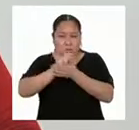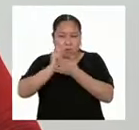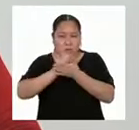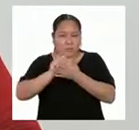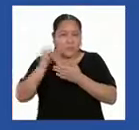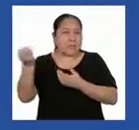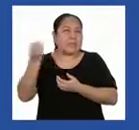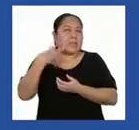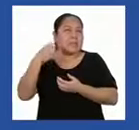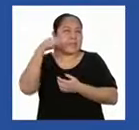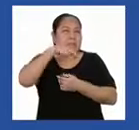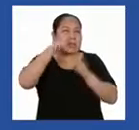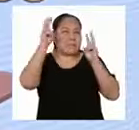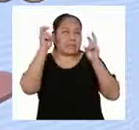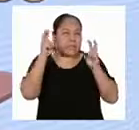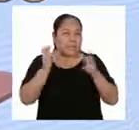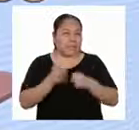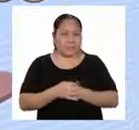el tema?